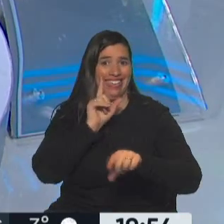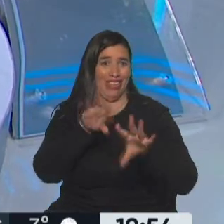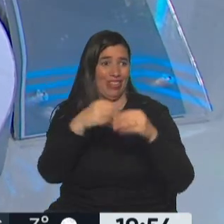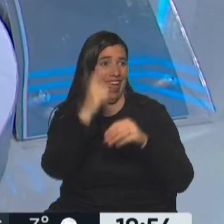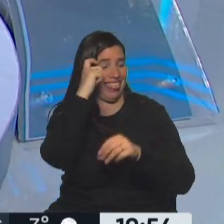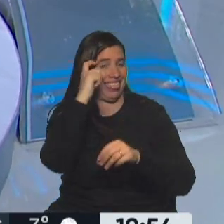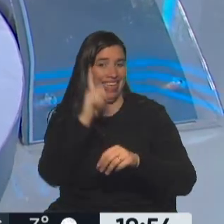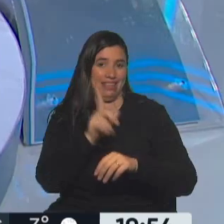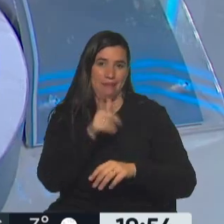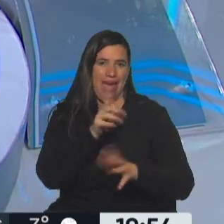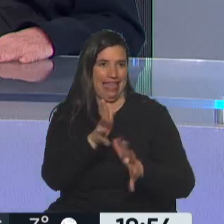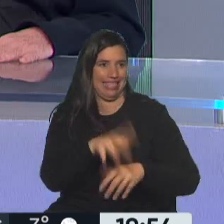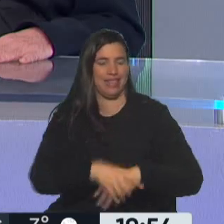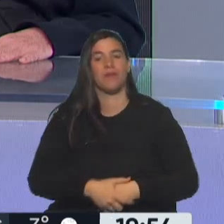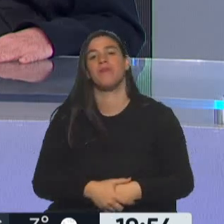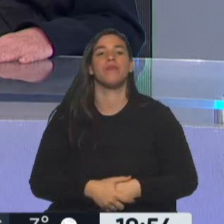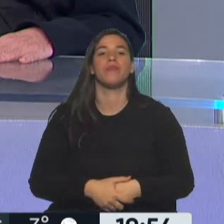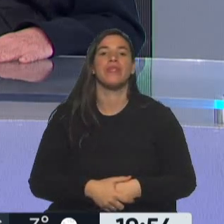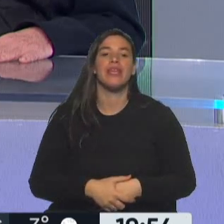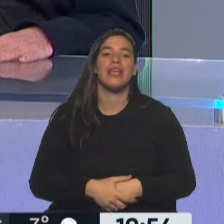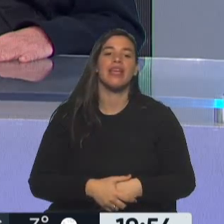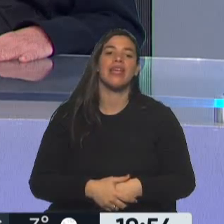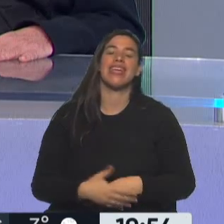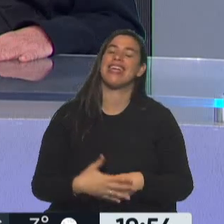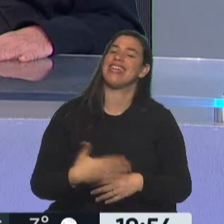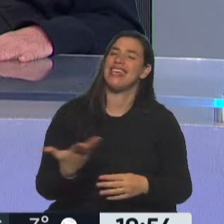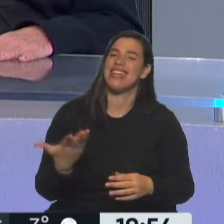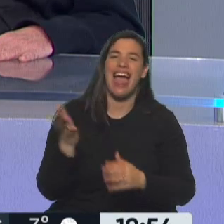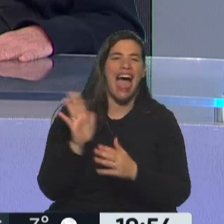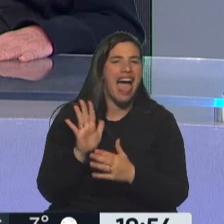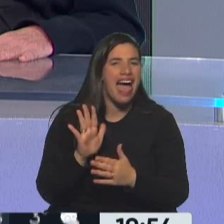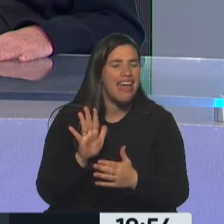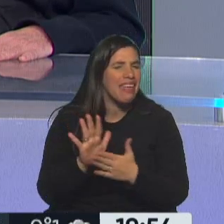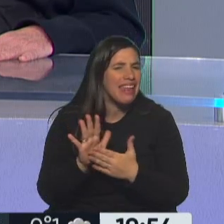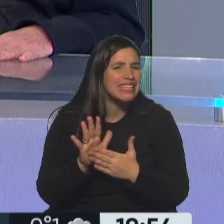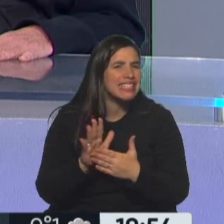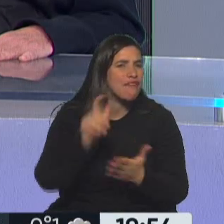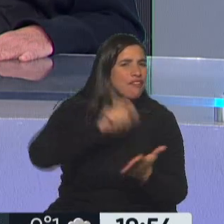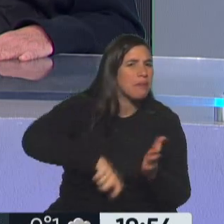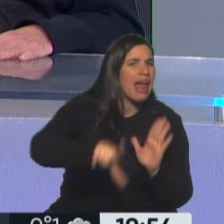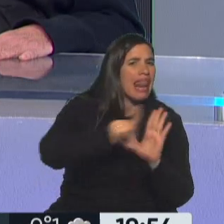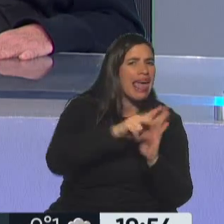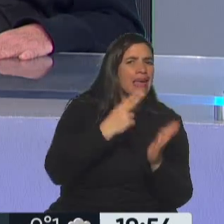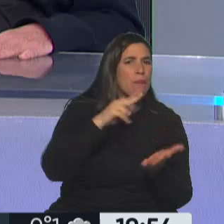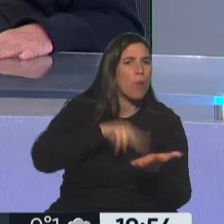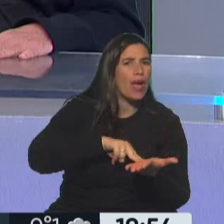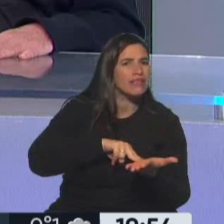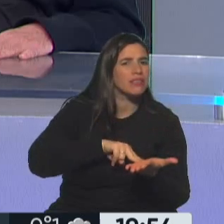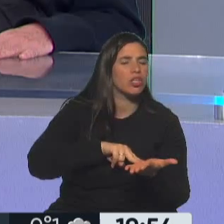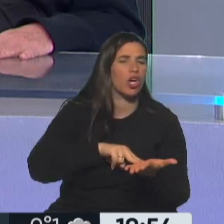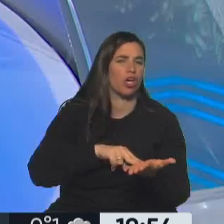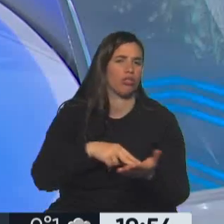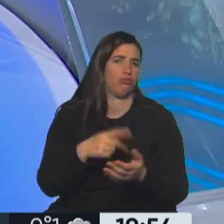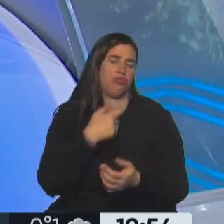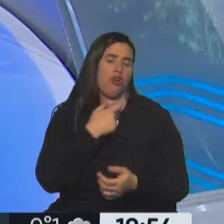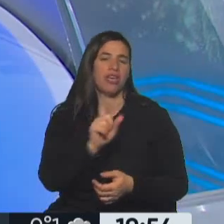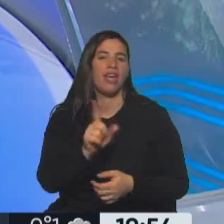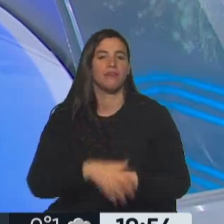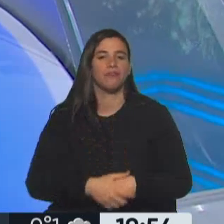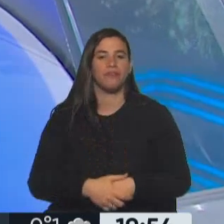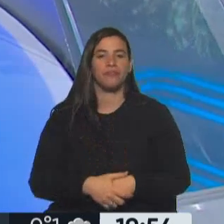tratar de batir, sancionar a aquellos que tienen la plata afuera, en paraísos fiscales o en otras